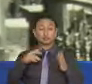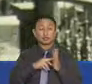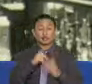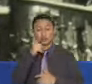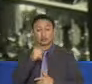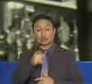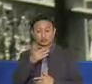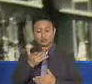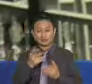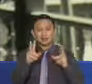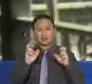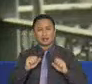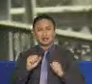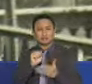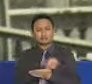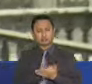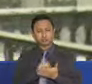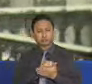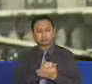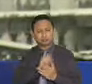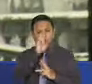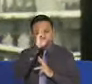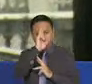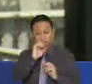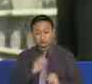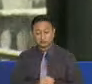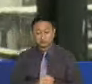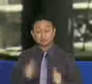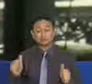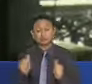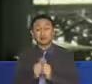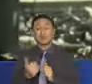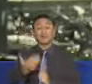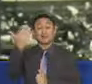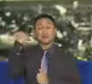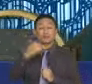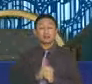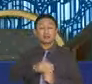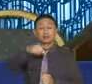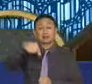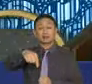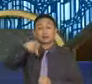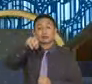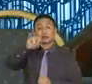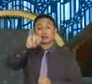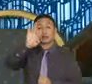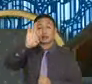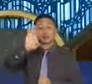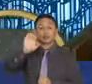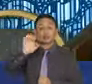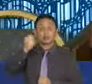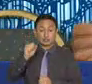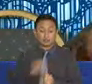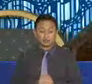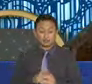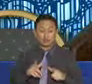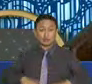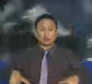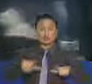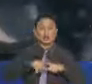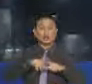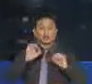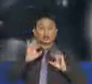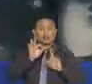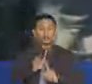sagrado parecen estar vinculados al pueblo quichua ancestral no Y entonces es un lugar sagrado de la tierra